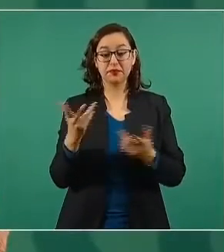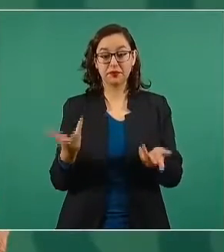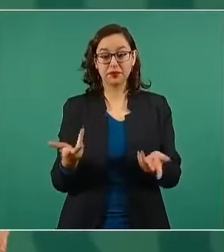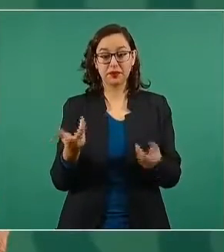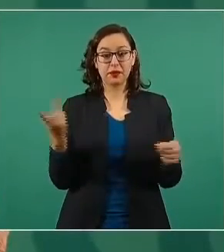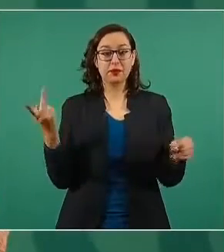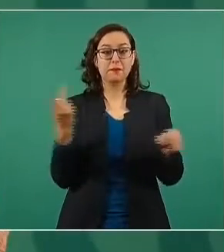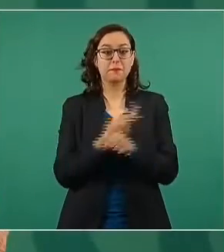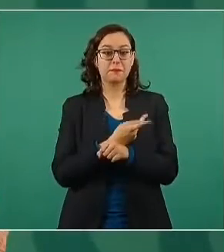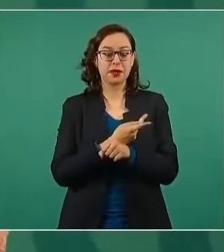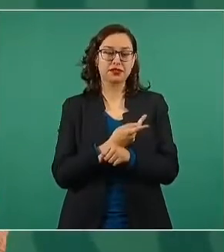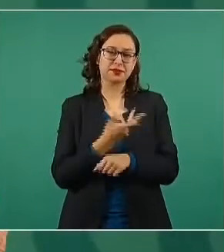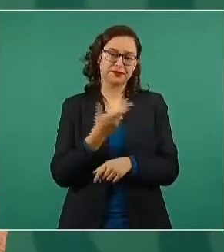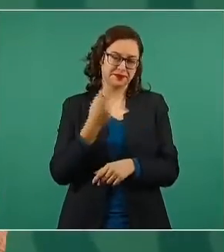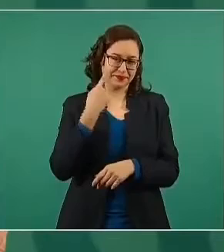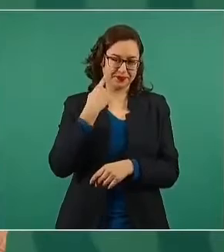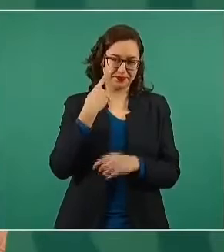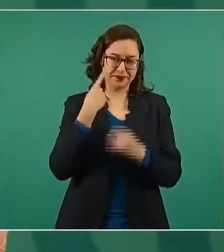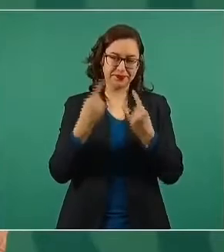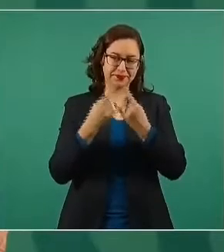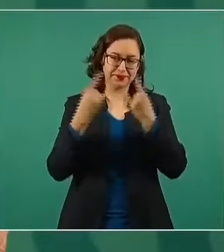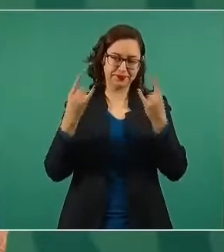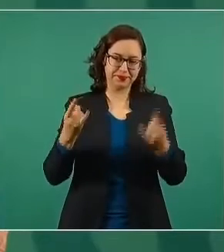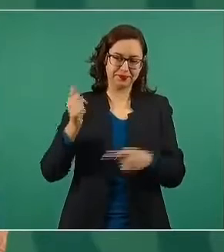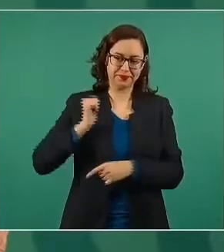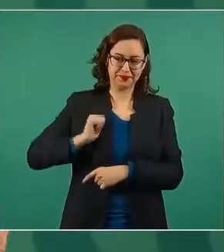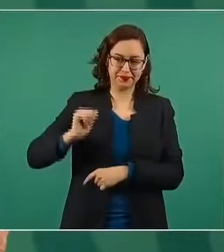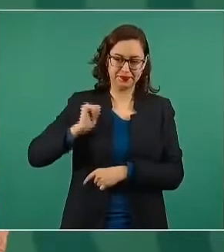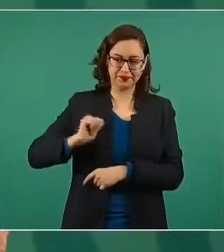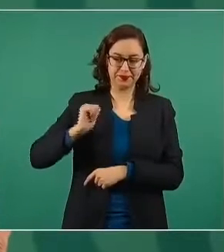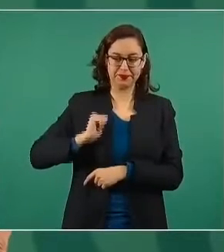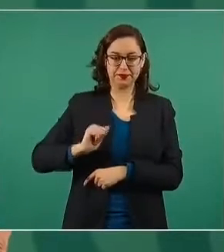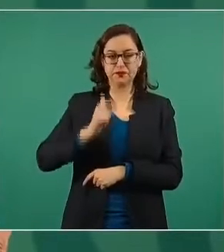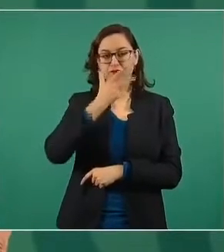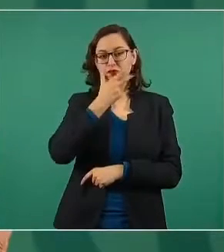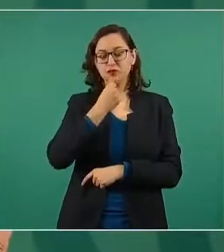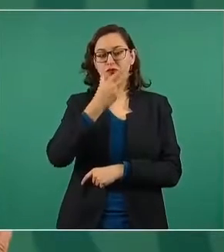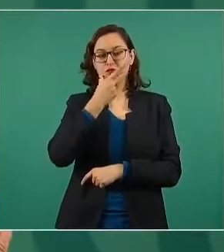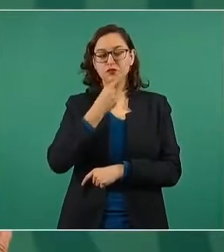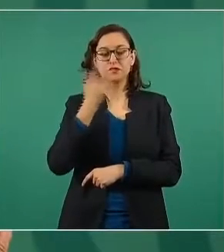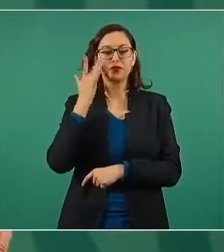Santana le pide en ese entonces la opinión a un liberal,